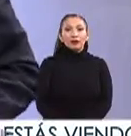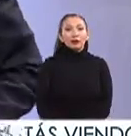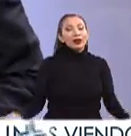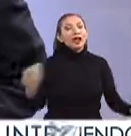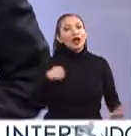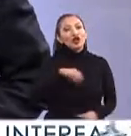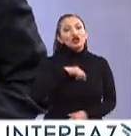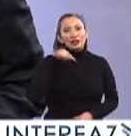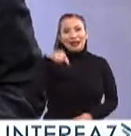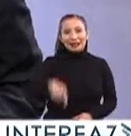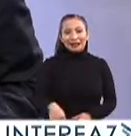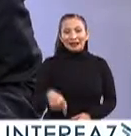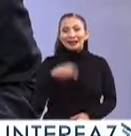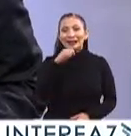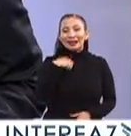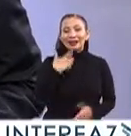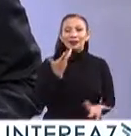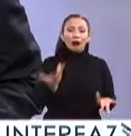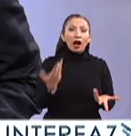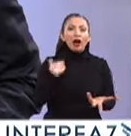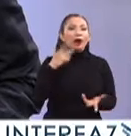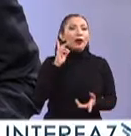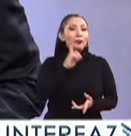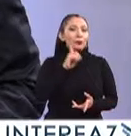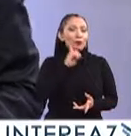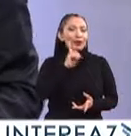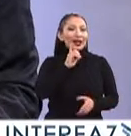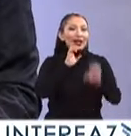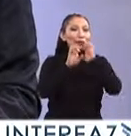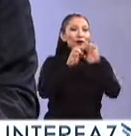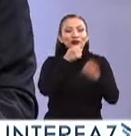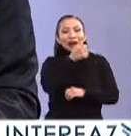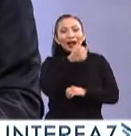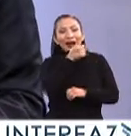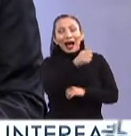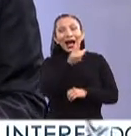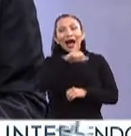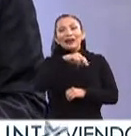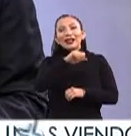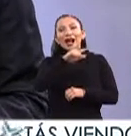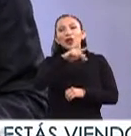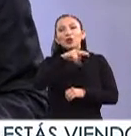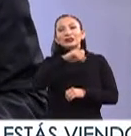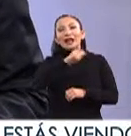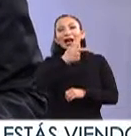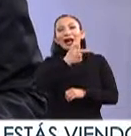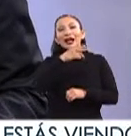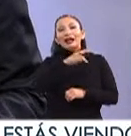Ya está con nosotros nuestra reportera Ana Luisa Guerrero de la Agencia Informativa de Educación de México, quien